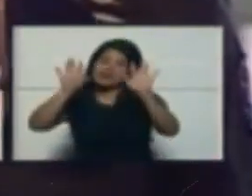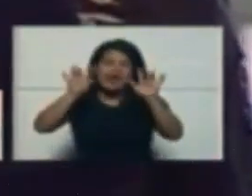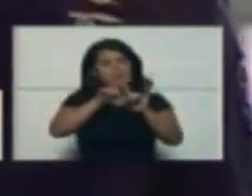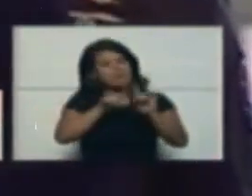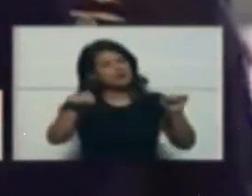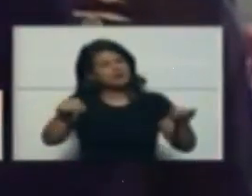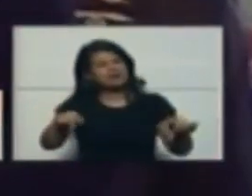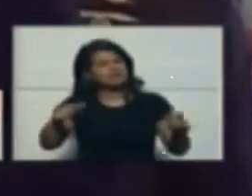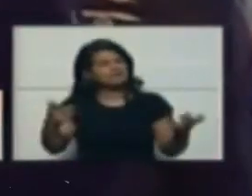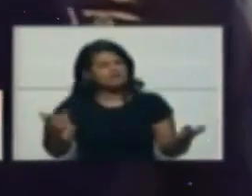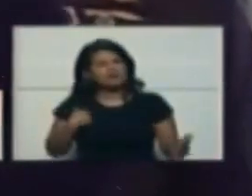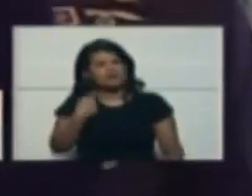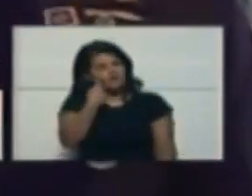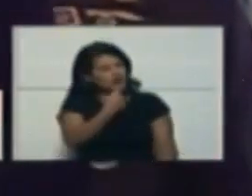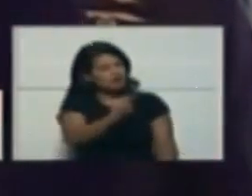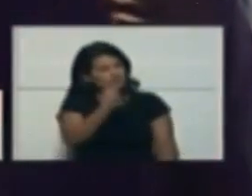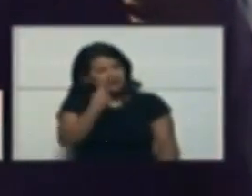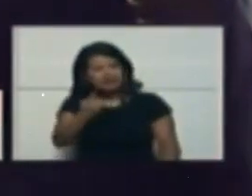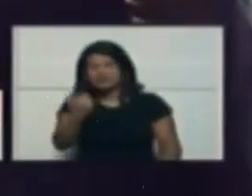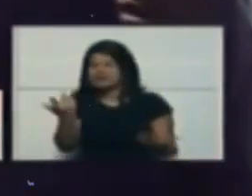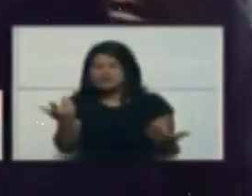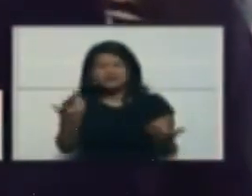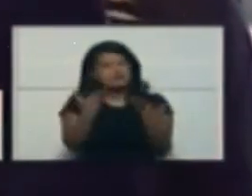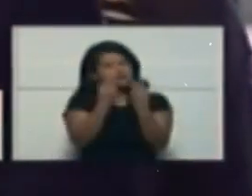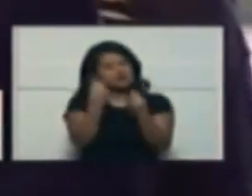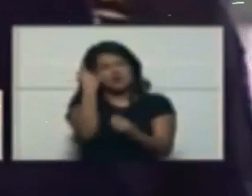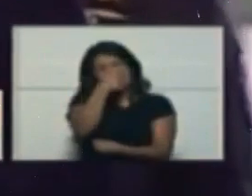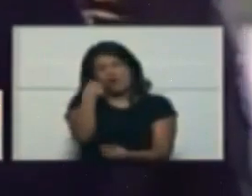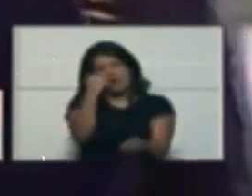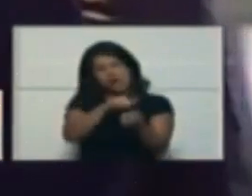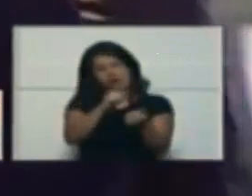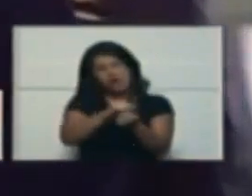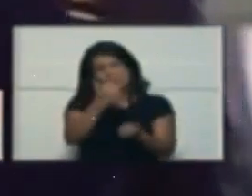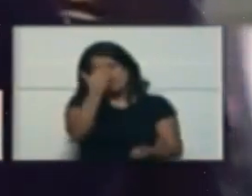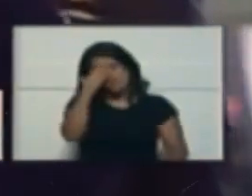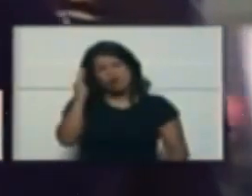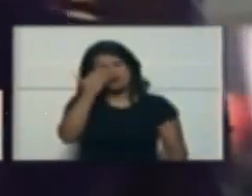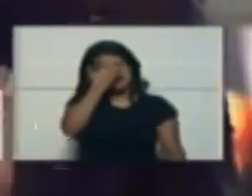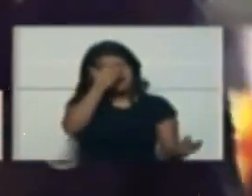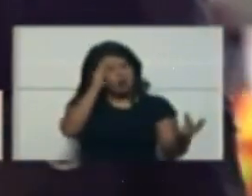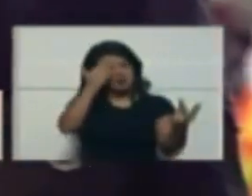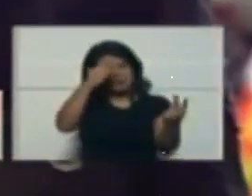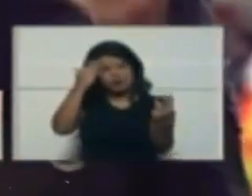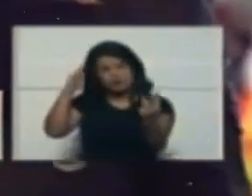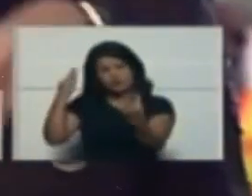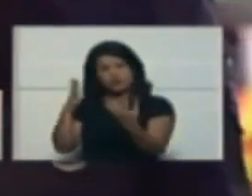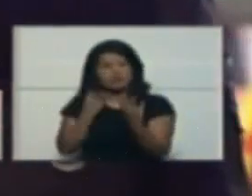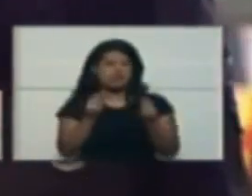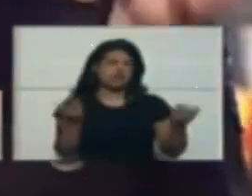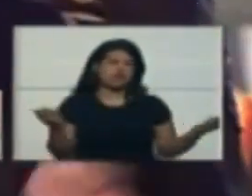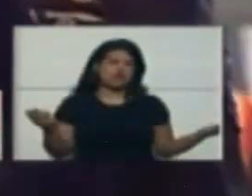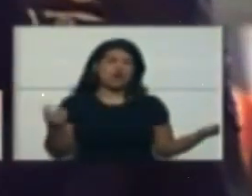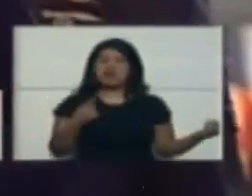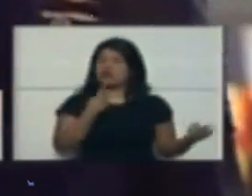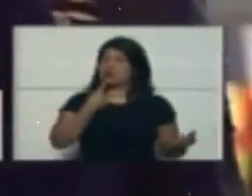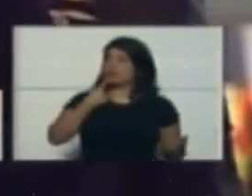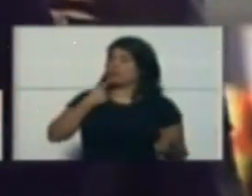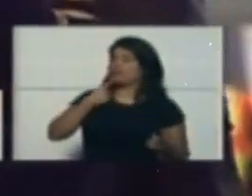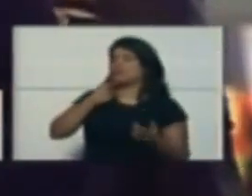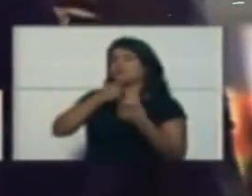mundo, como hay tanta hipocresía en este mundo, y tantos que hablan de